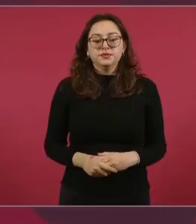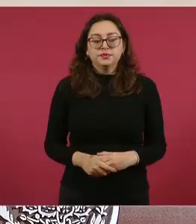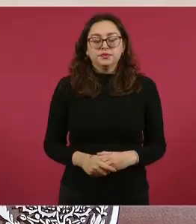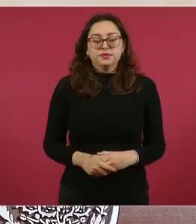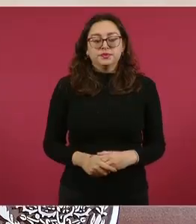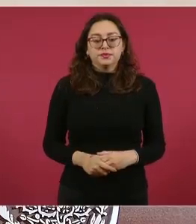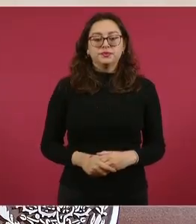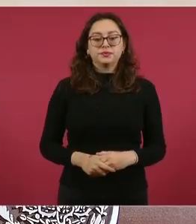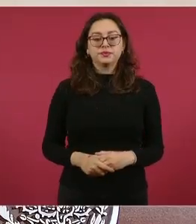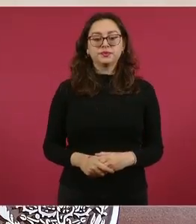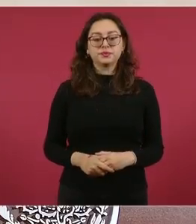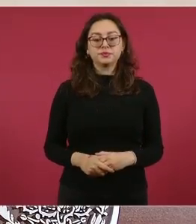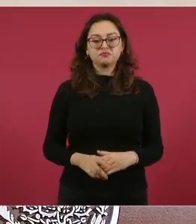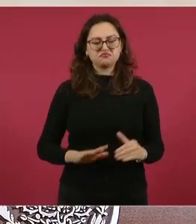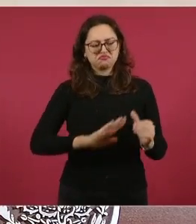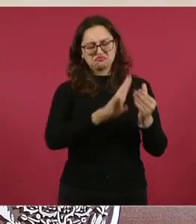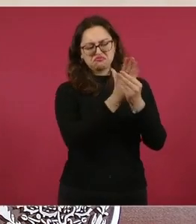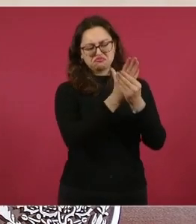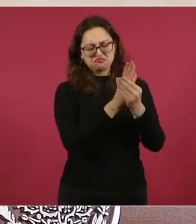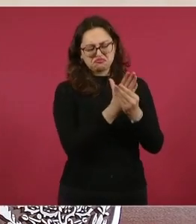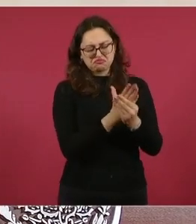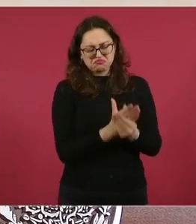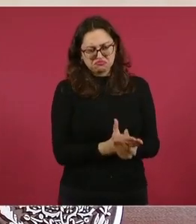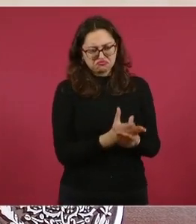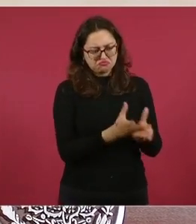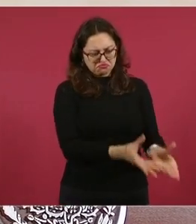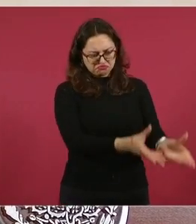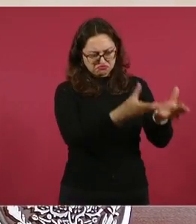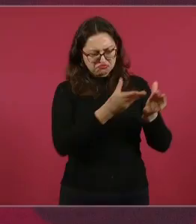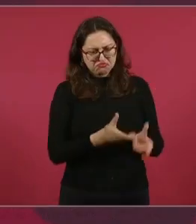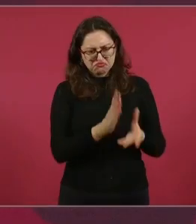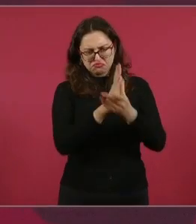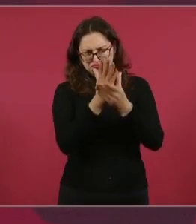Dos expedientes, hice además